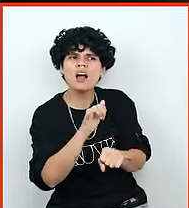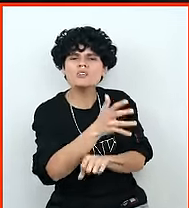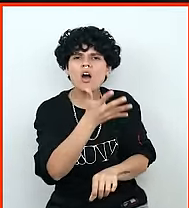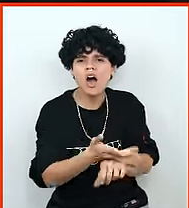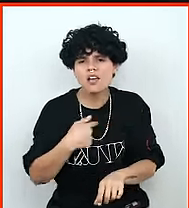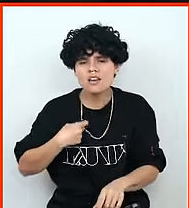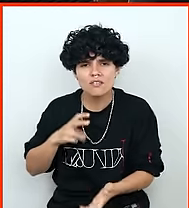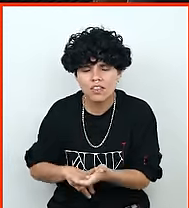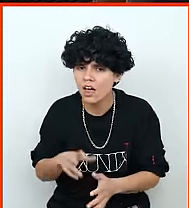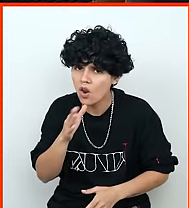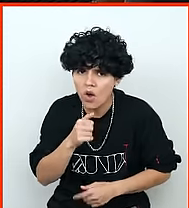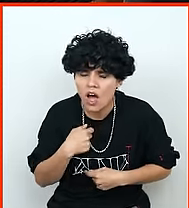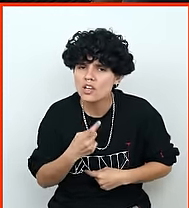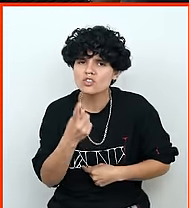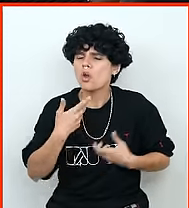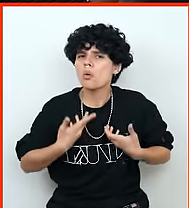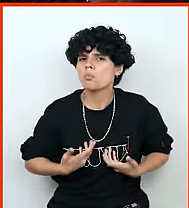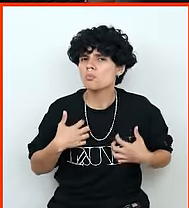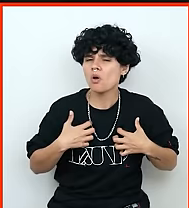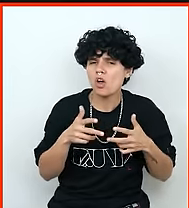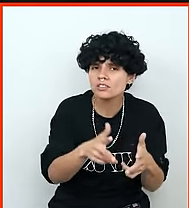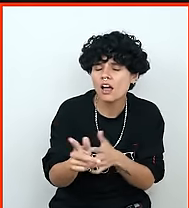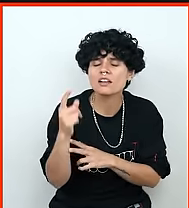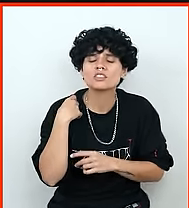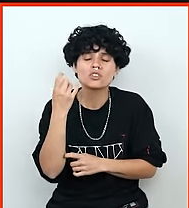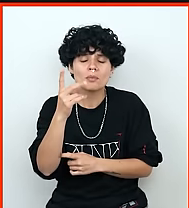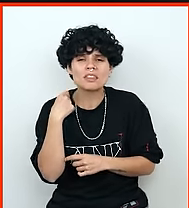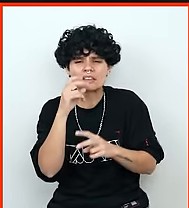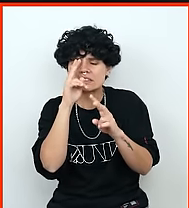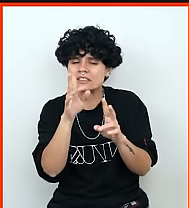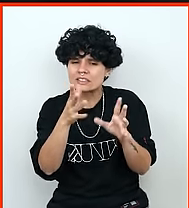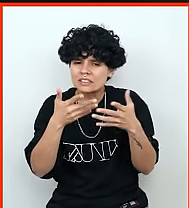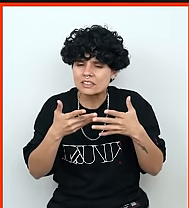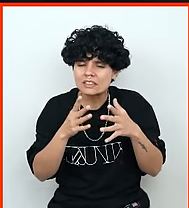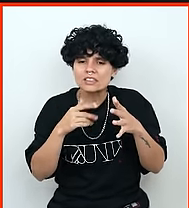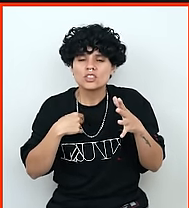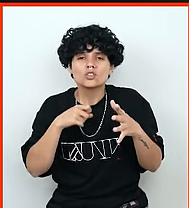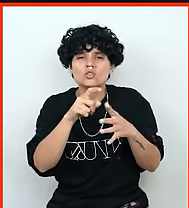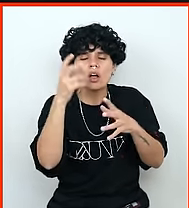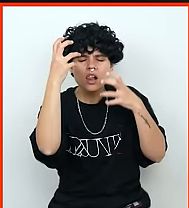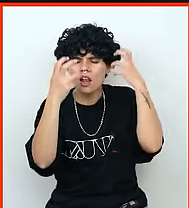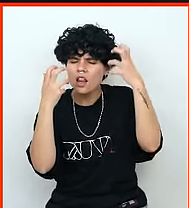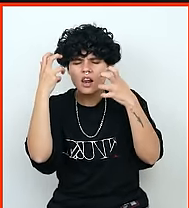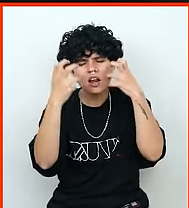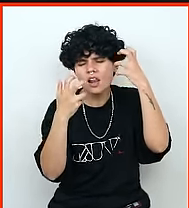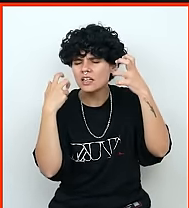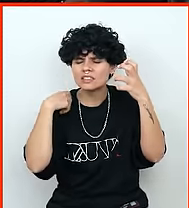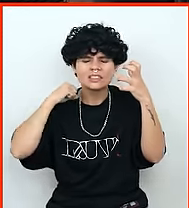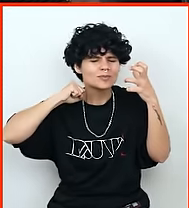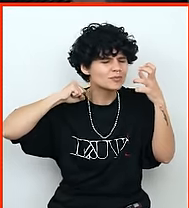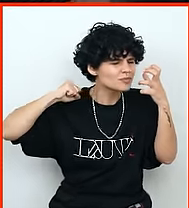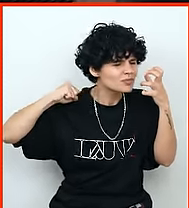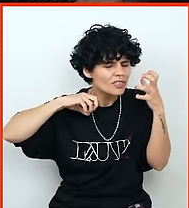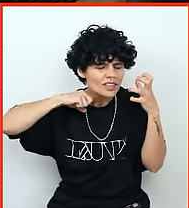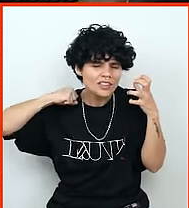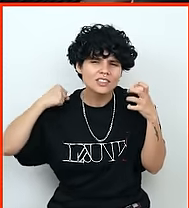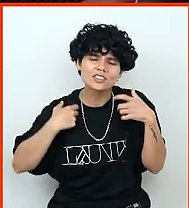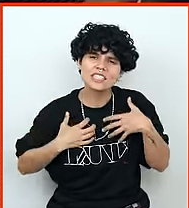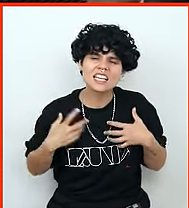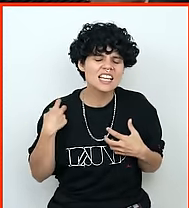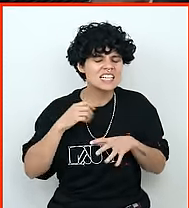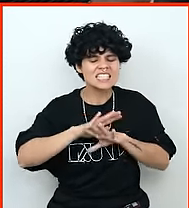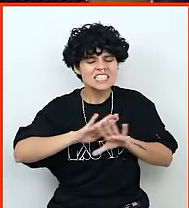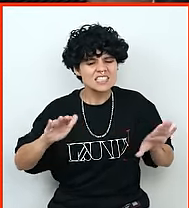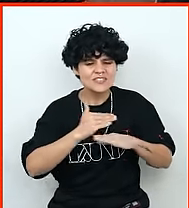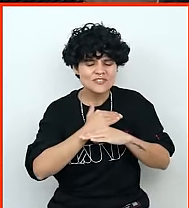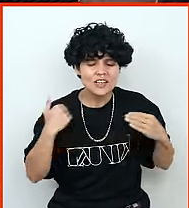quiero molestarte, tampoco quiero idealizarte. Si te ve cansado, yo quería contarte que mis tormentas mentales estuvieron por hundirme. Eran grandes vendavales, yo